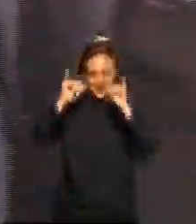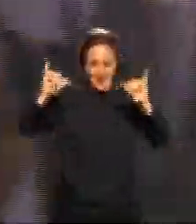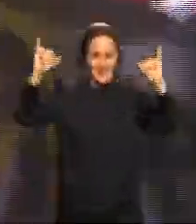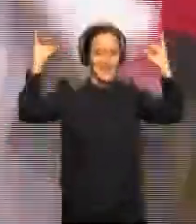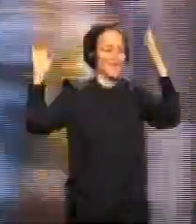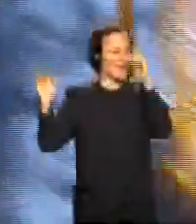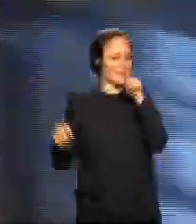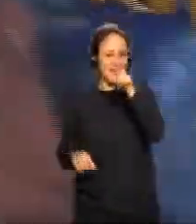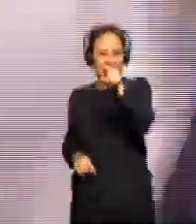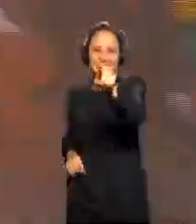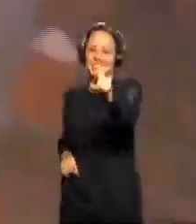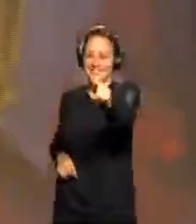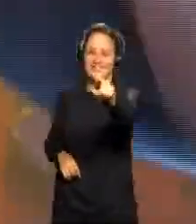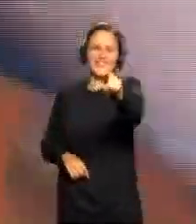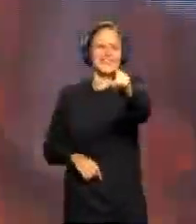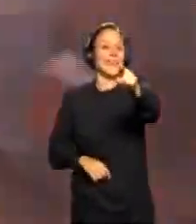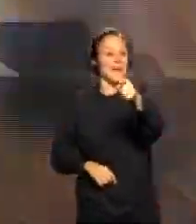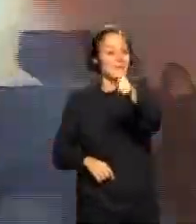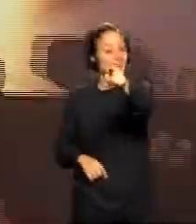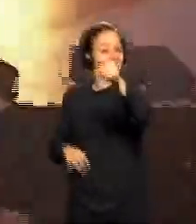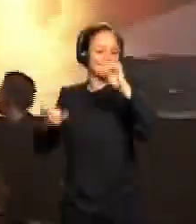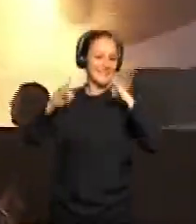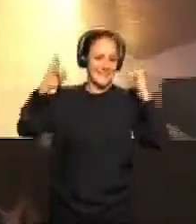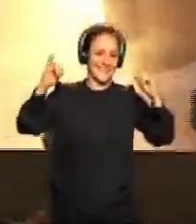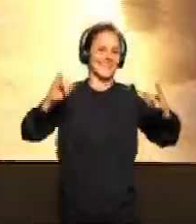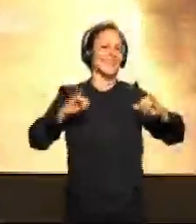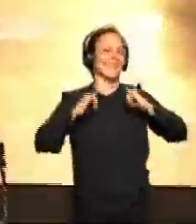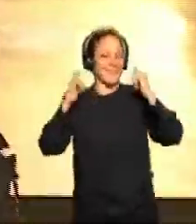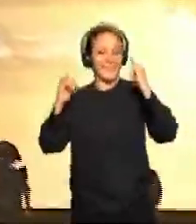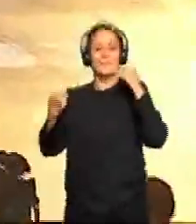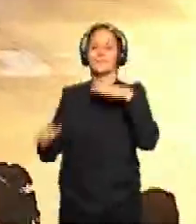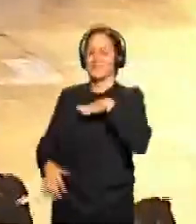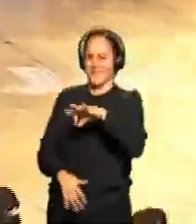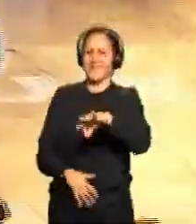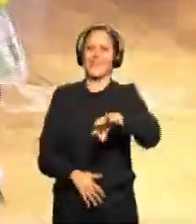en carnaval para ti, para hacerte